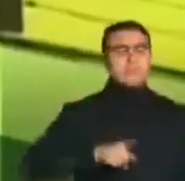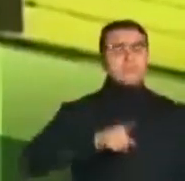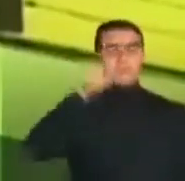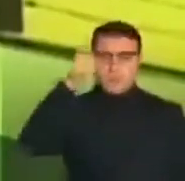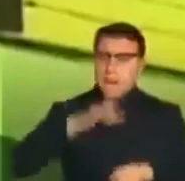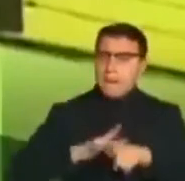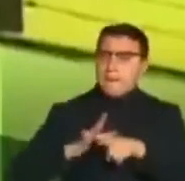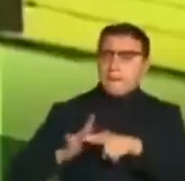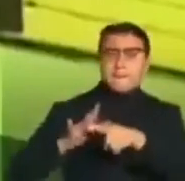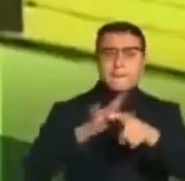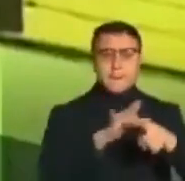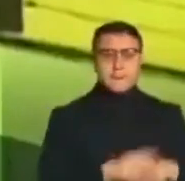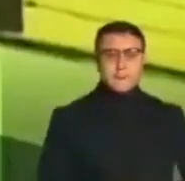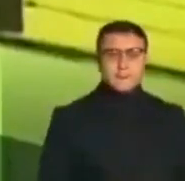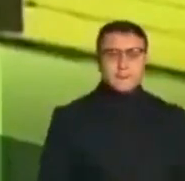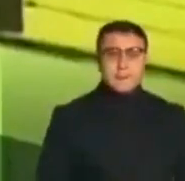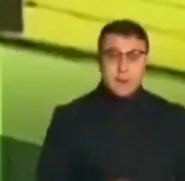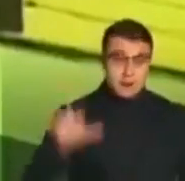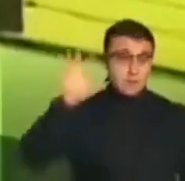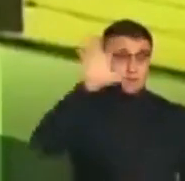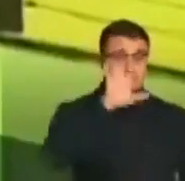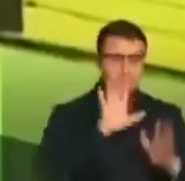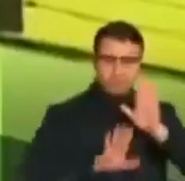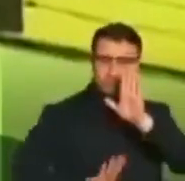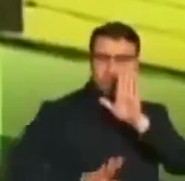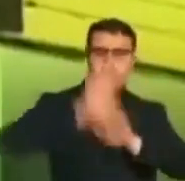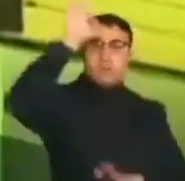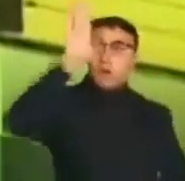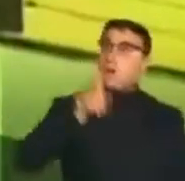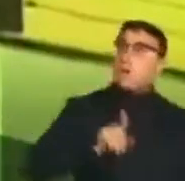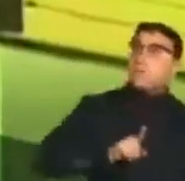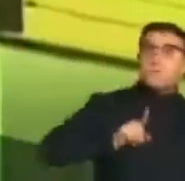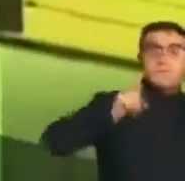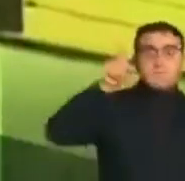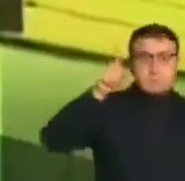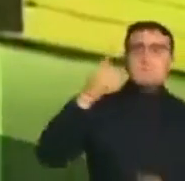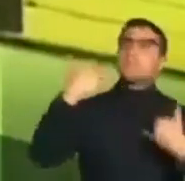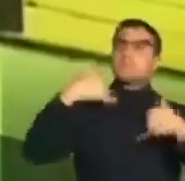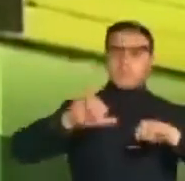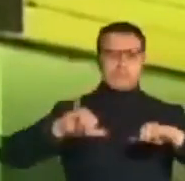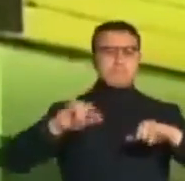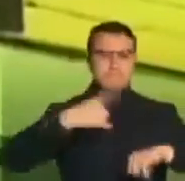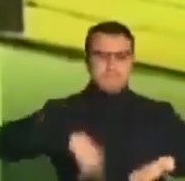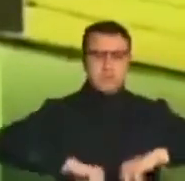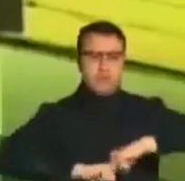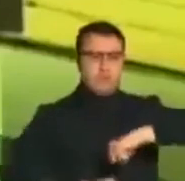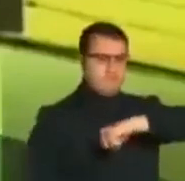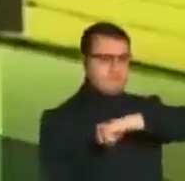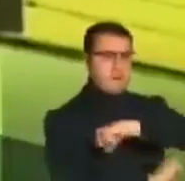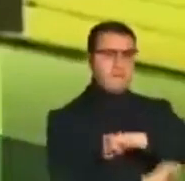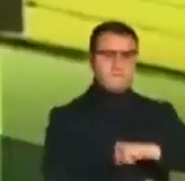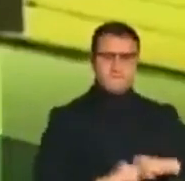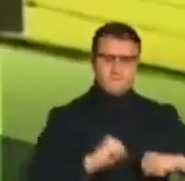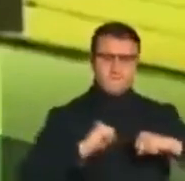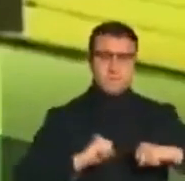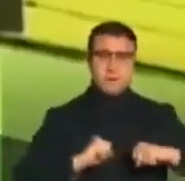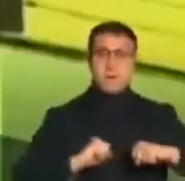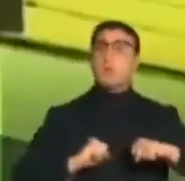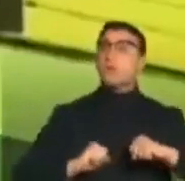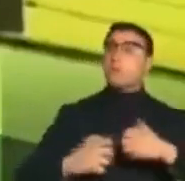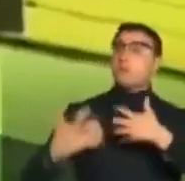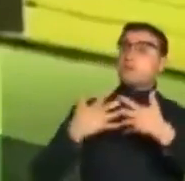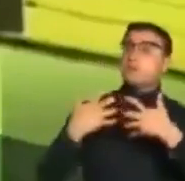la mayoría de los países desarrollados lo han fortalecido, no lo han dejado